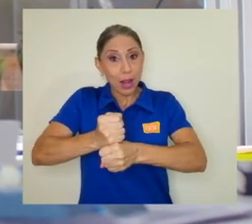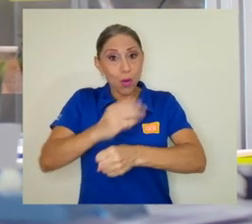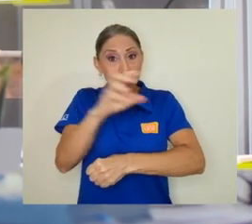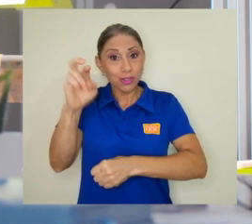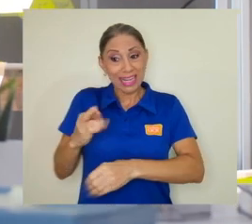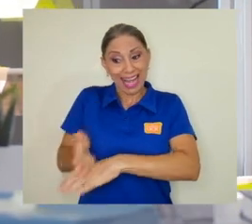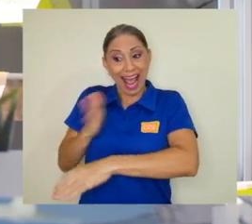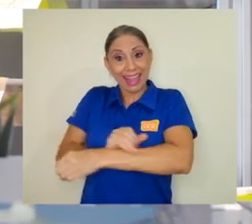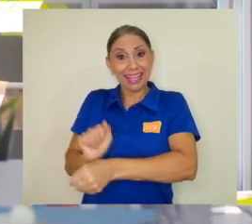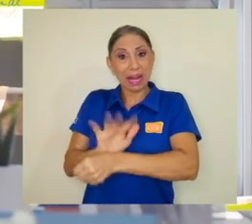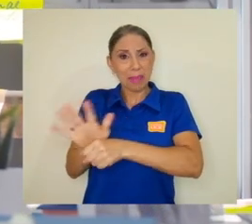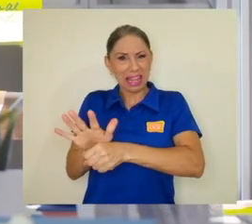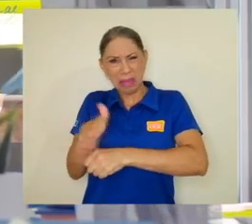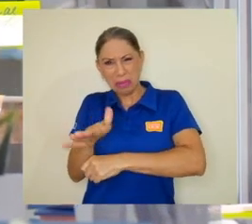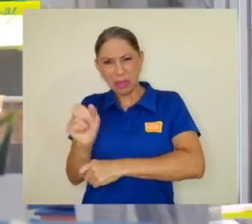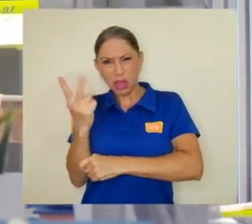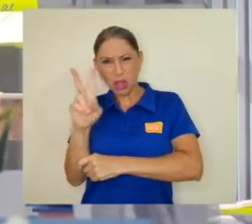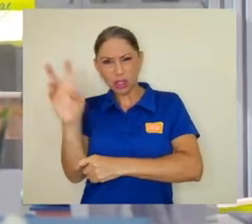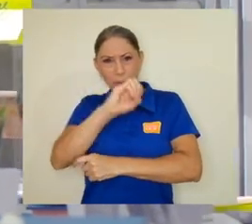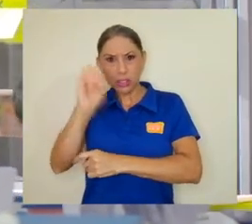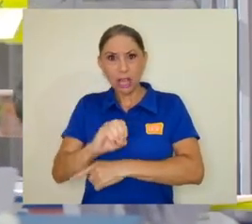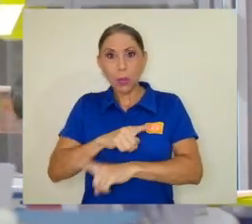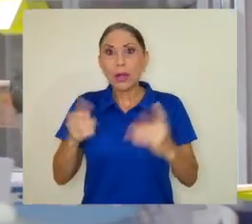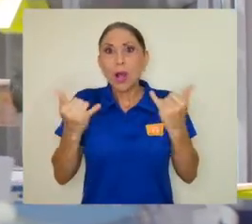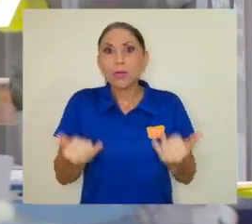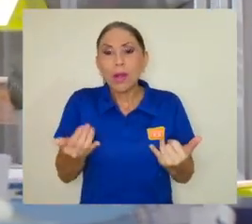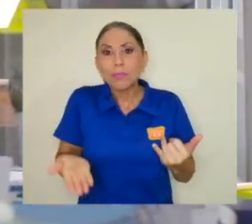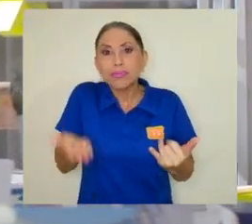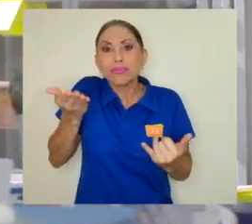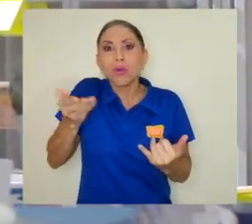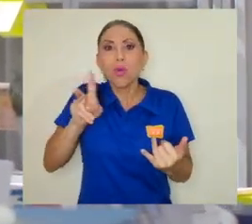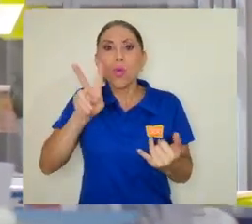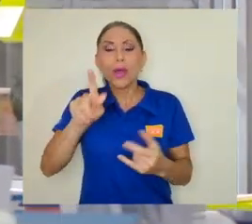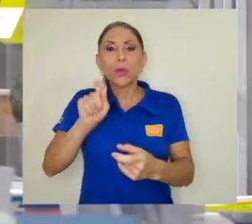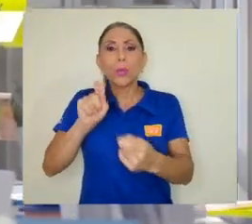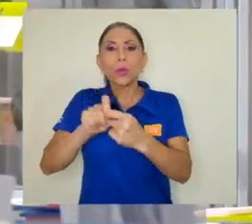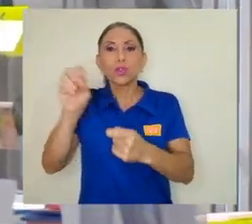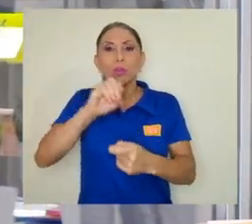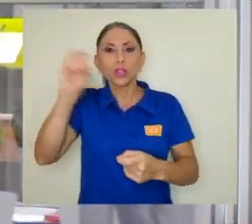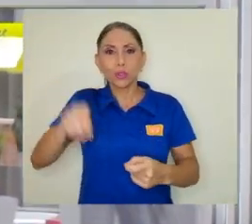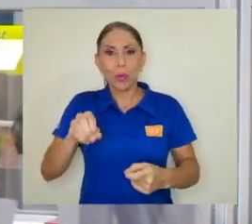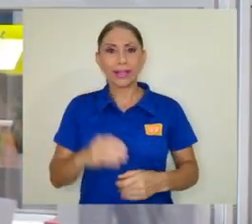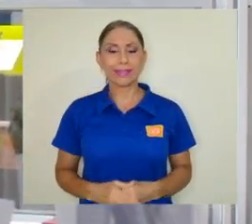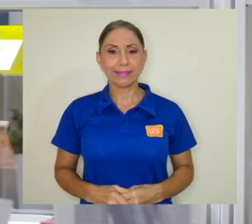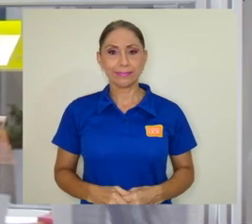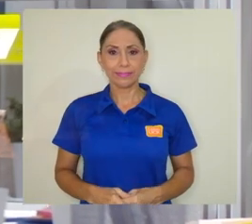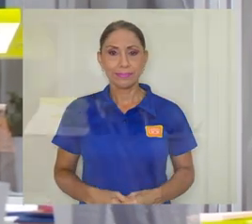periodo prepandemia era alrededor del 12%, actualmente se ha incrementado en 4 puntos porcentuales.